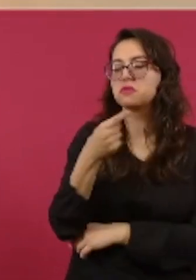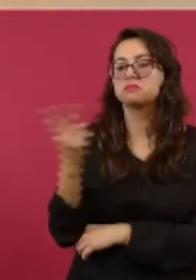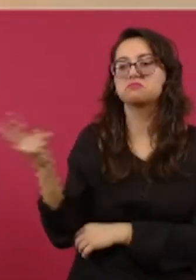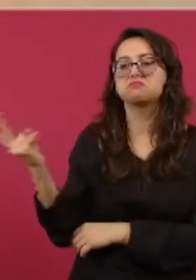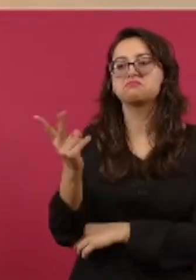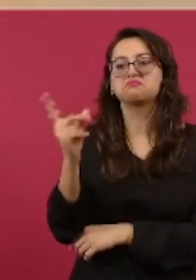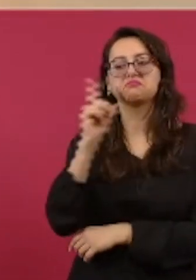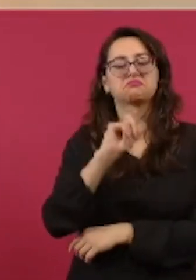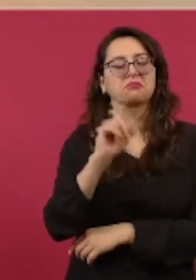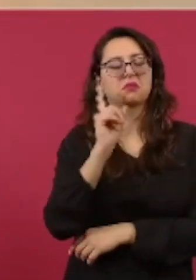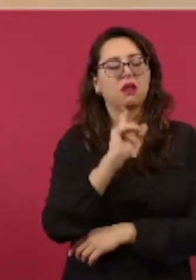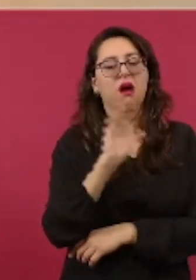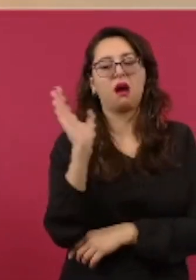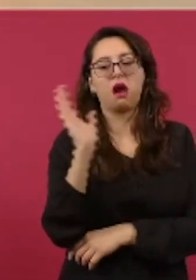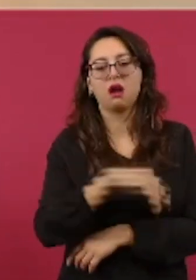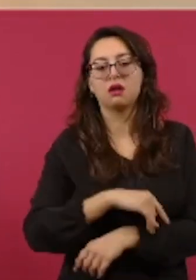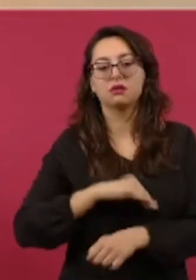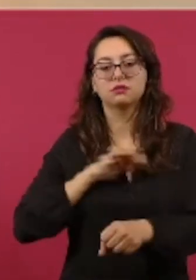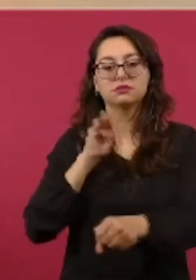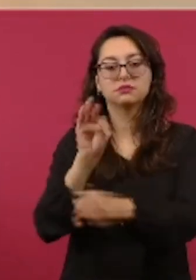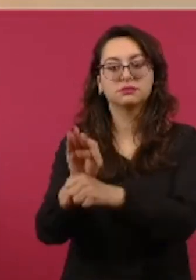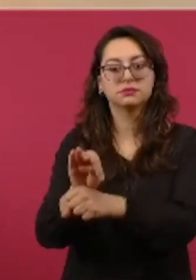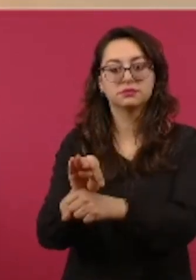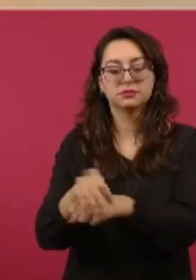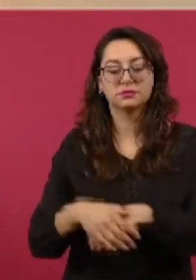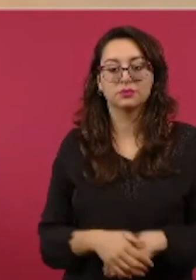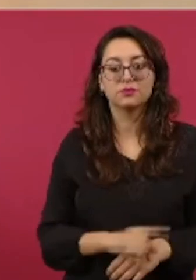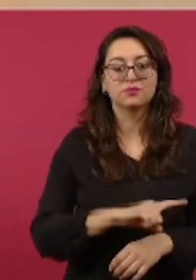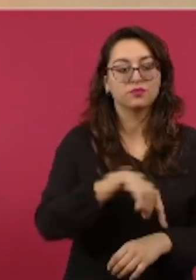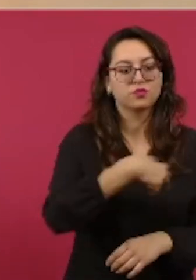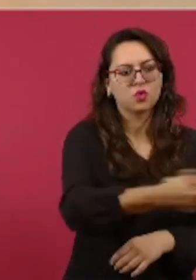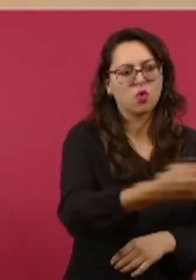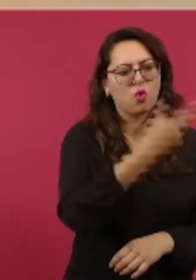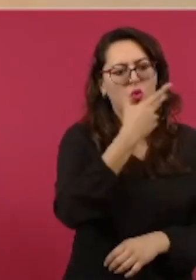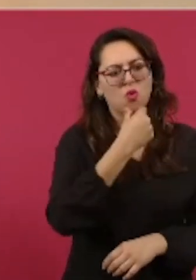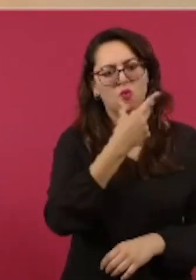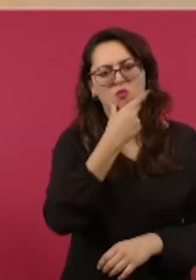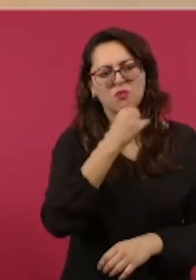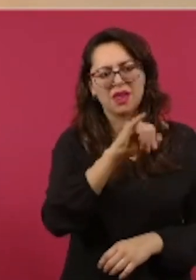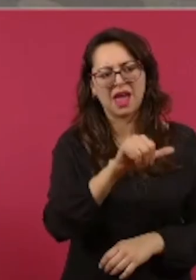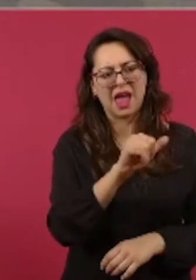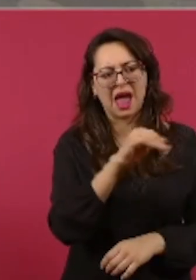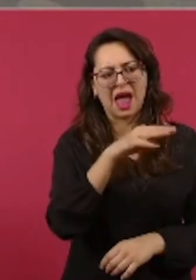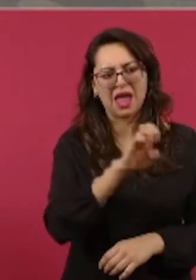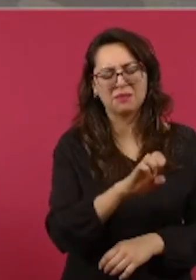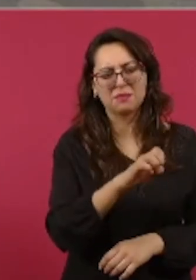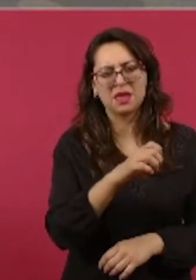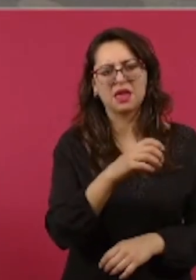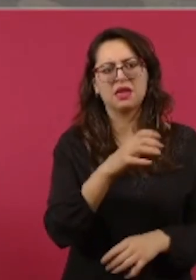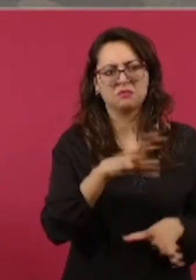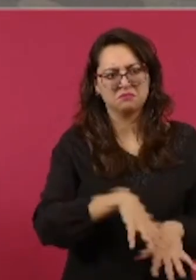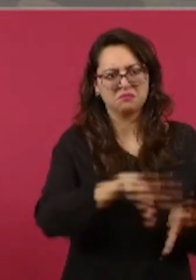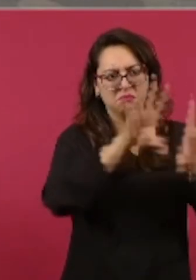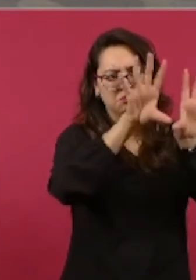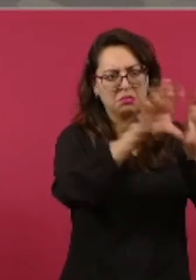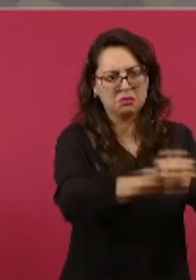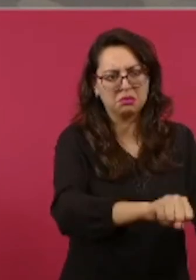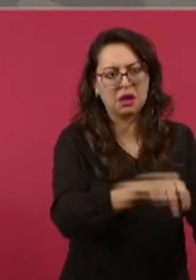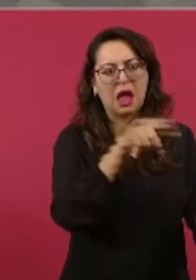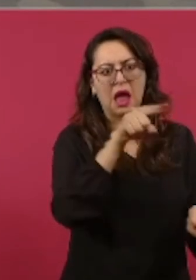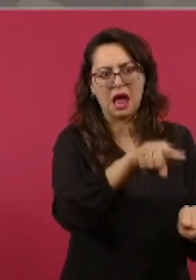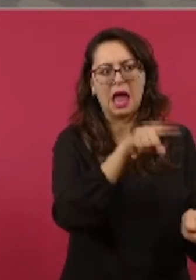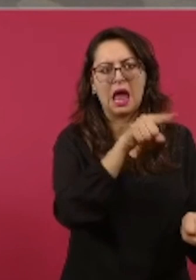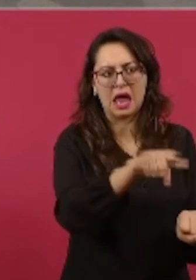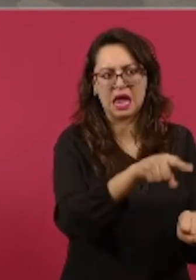hubo otro detenido, Jaime N, que se suicidó de manera dudosa en diciembre en el 2019